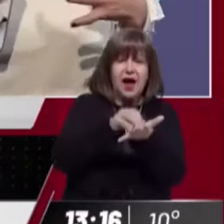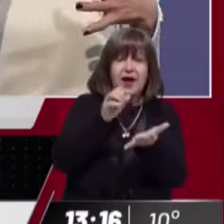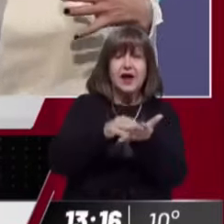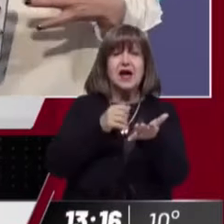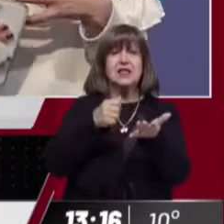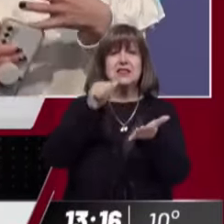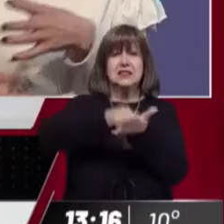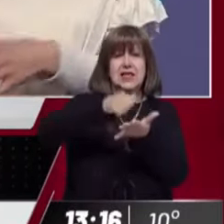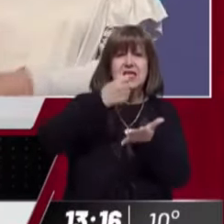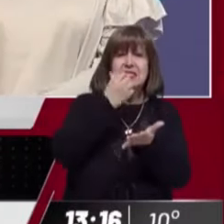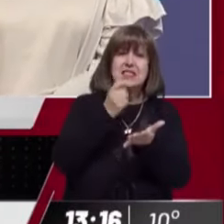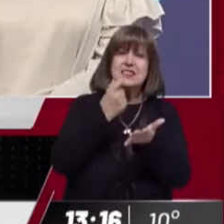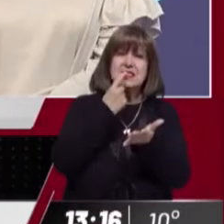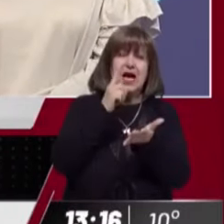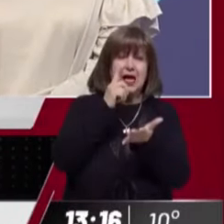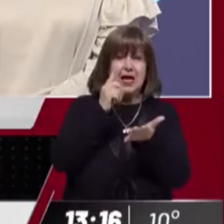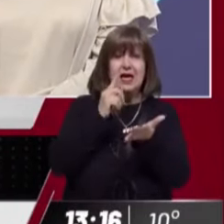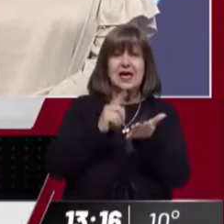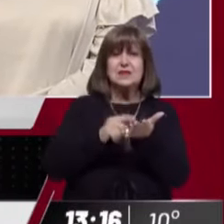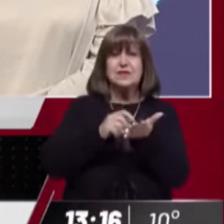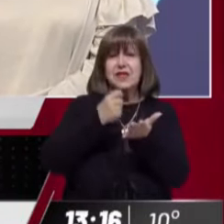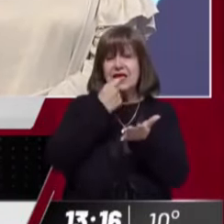imagine, dónde se los ha dejado.